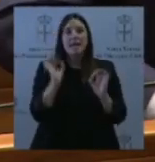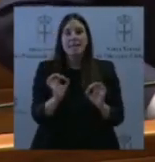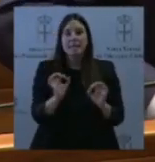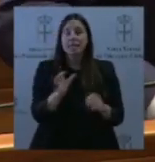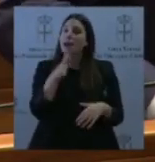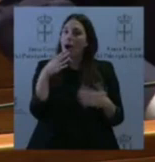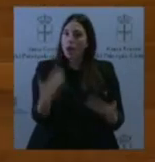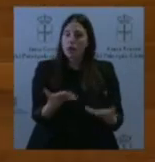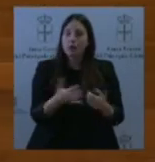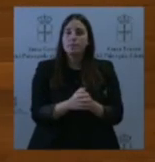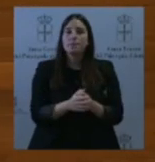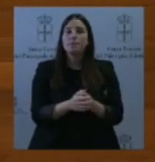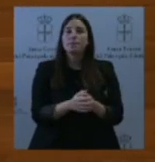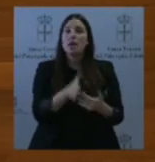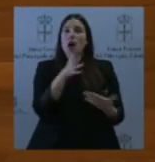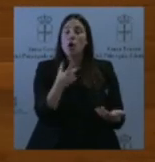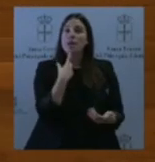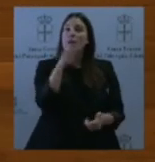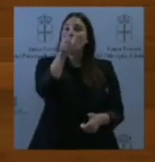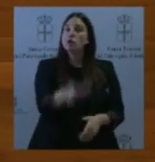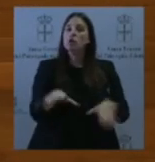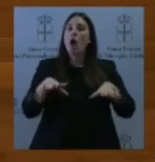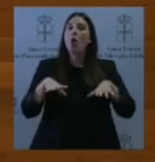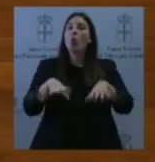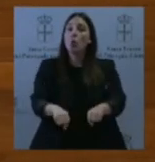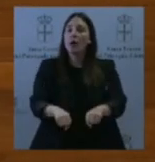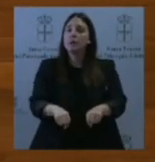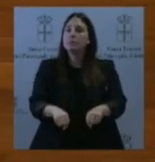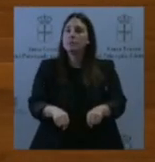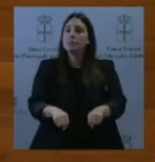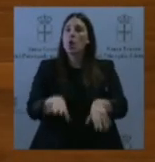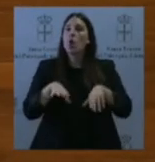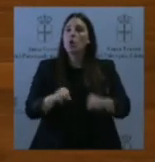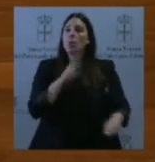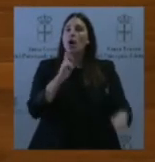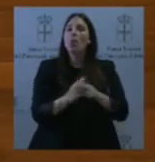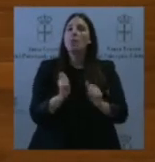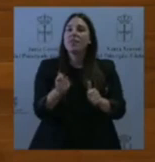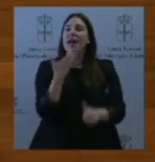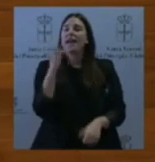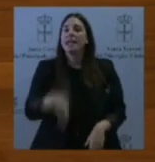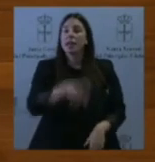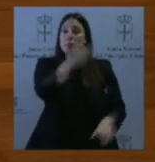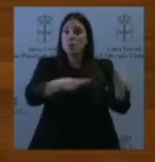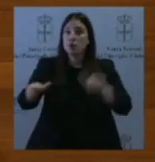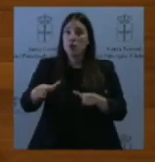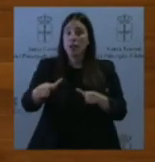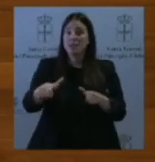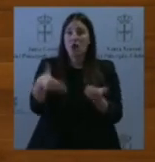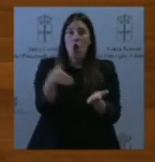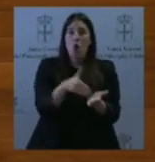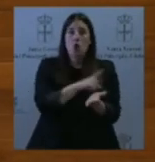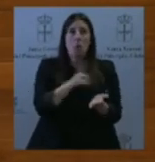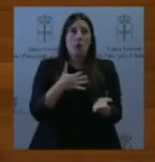ocupas a las personas que no cobran desde hace año y medio las ayudas al alquiler y